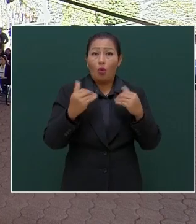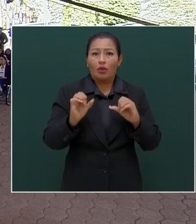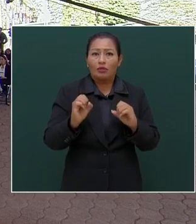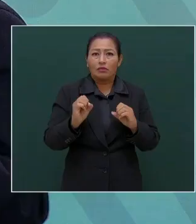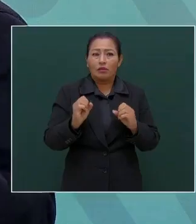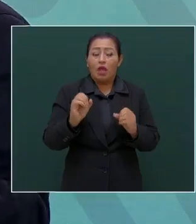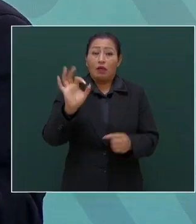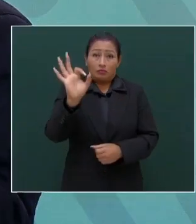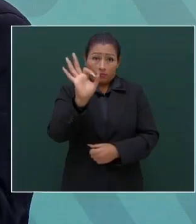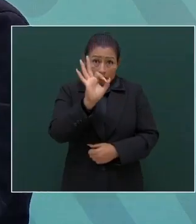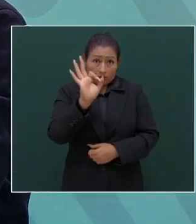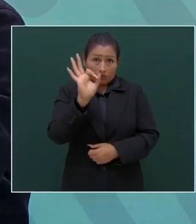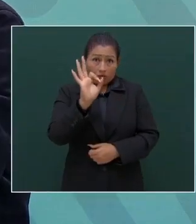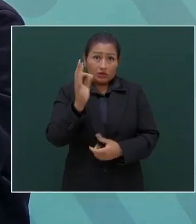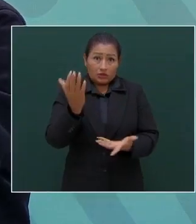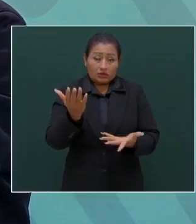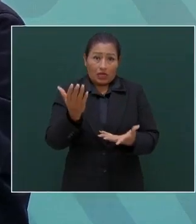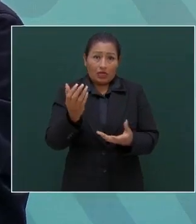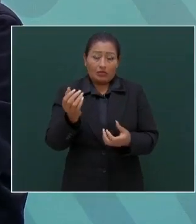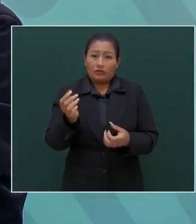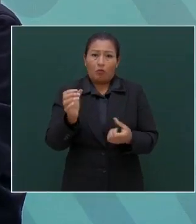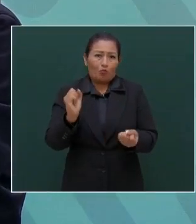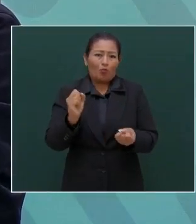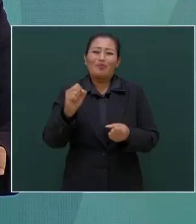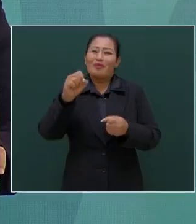Pues hasta en La Jornada, ¿no?